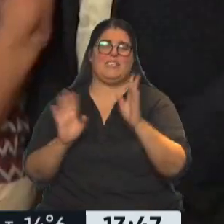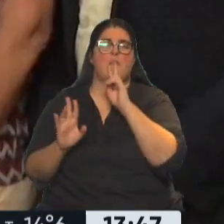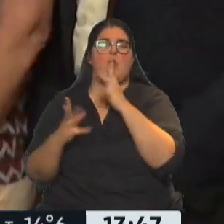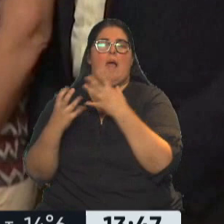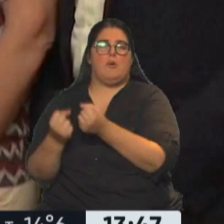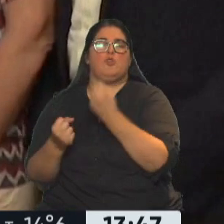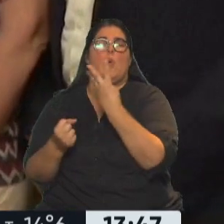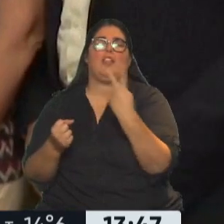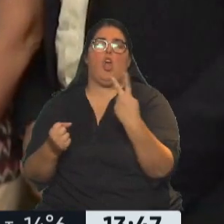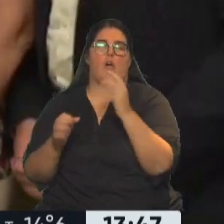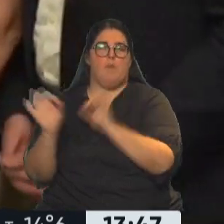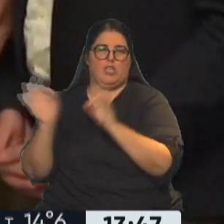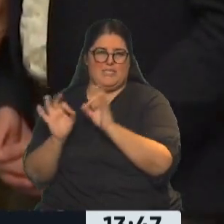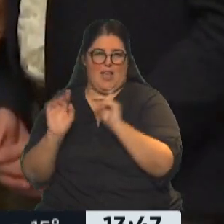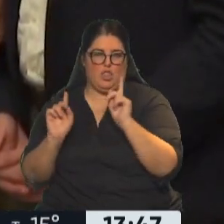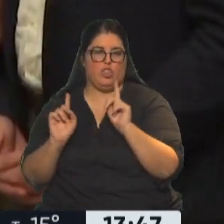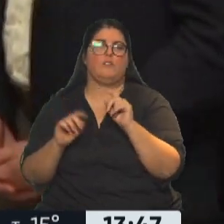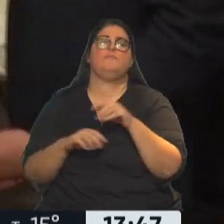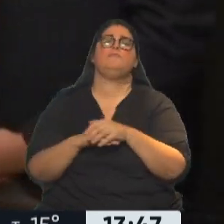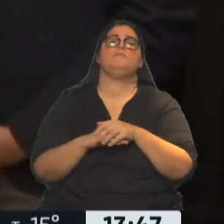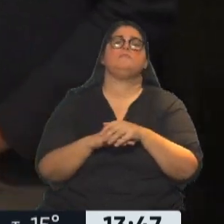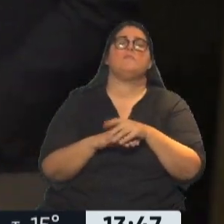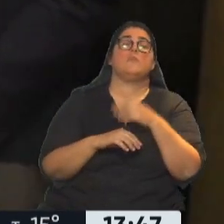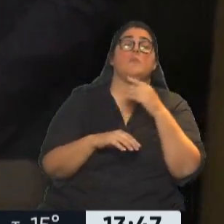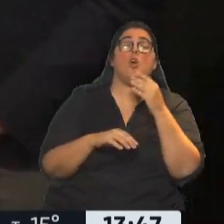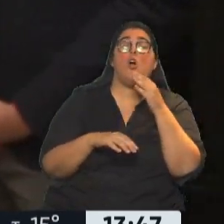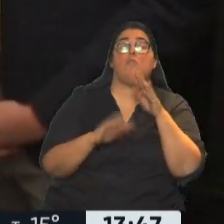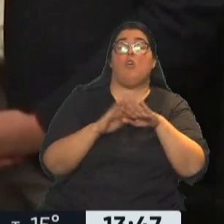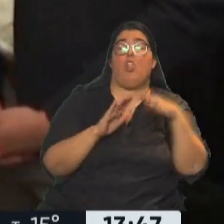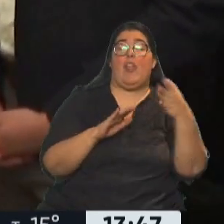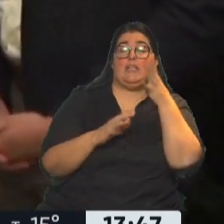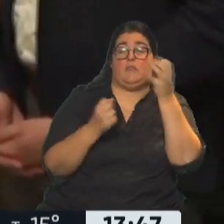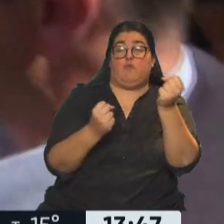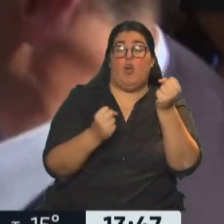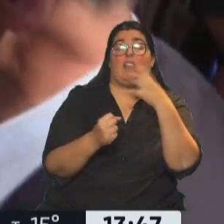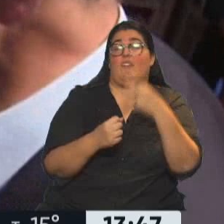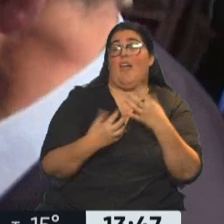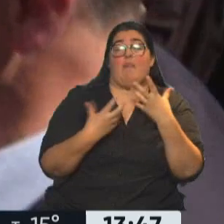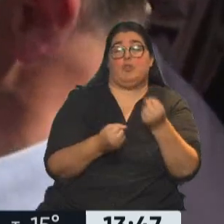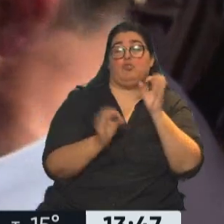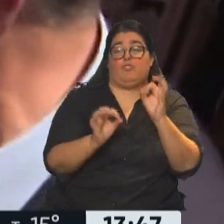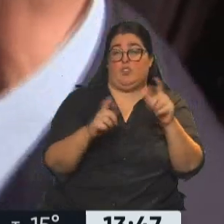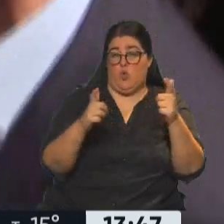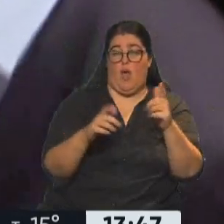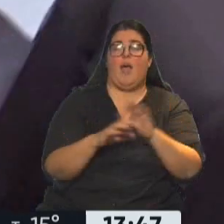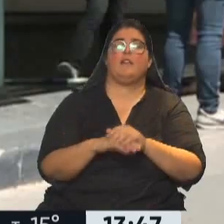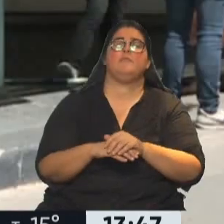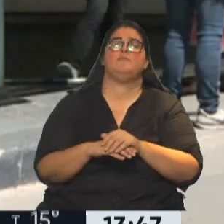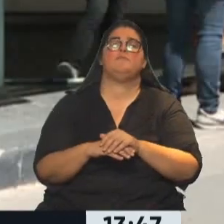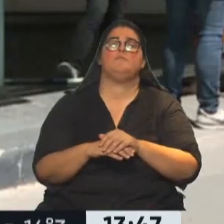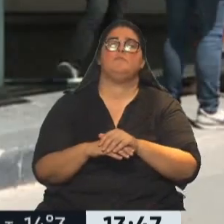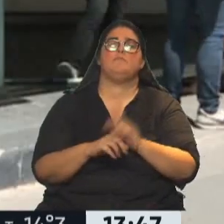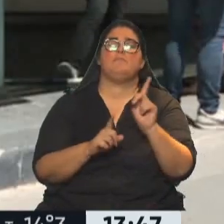apoyos, la ultraderecha no llega en posición de fuerza más allá de sus feudos en el norte y el sureste, mientras que el